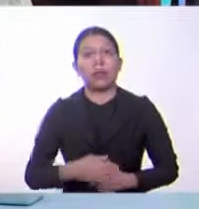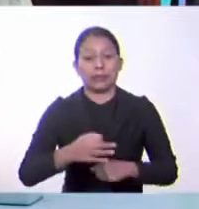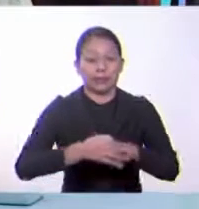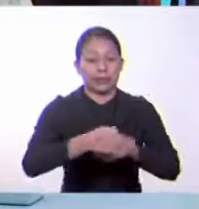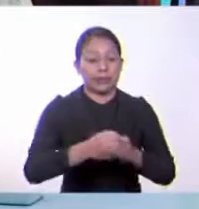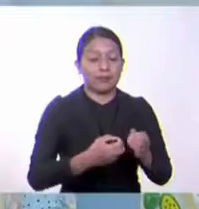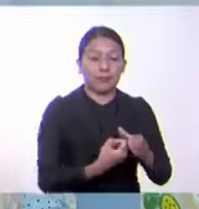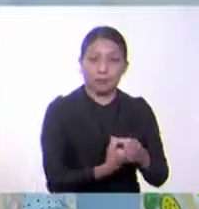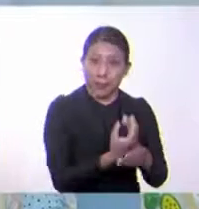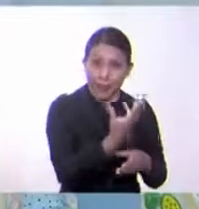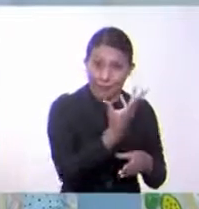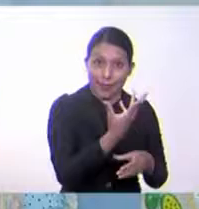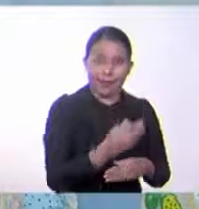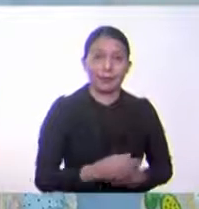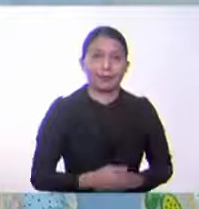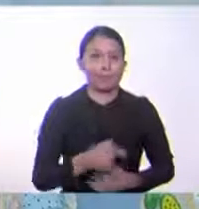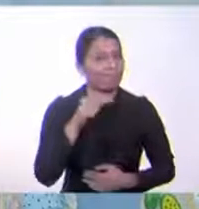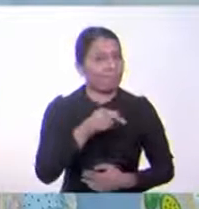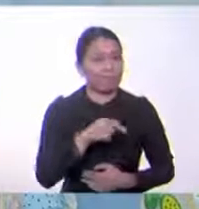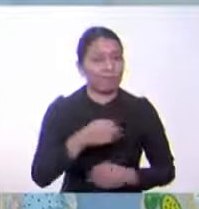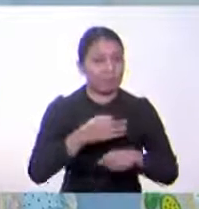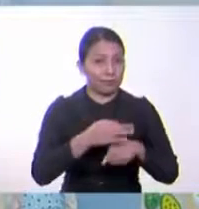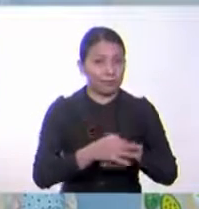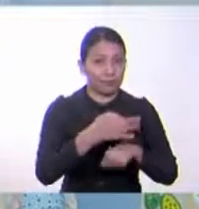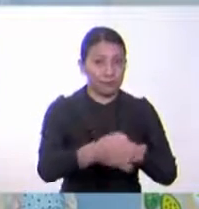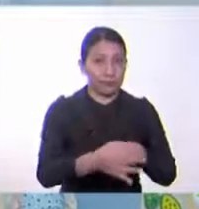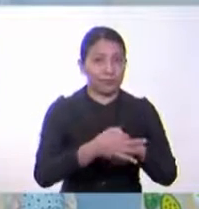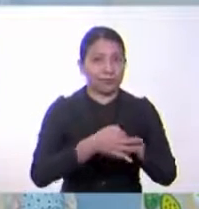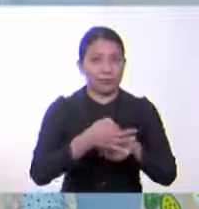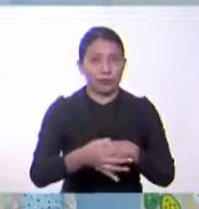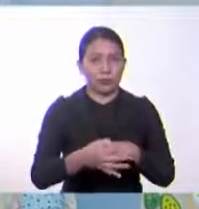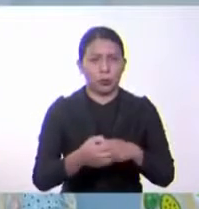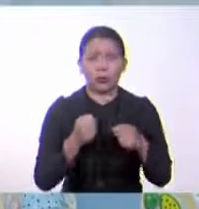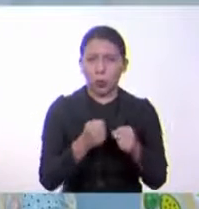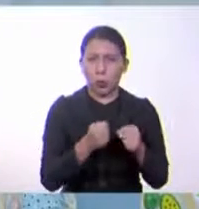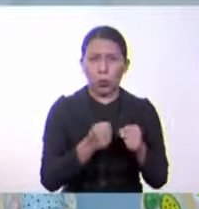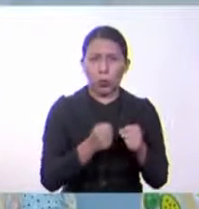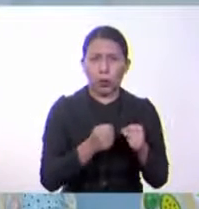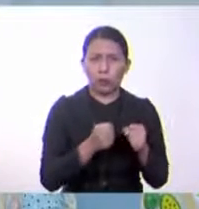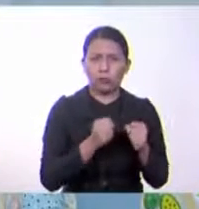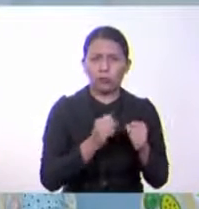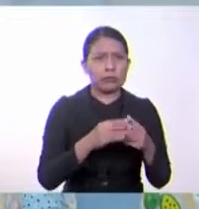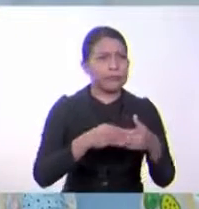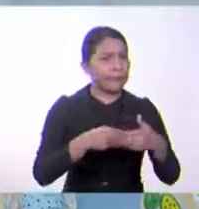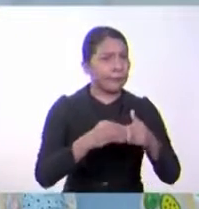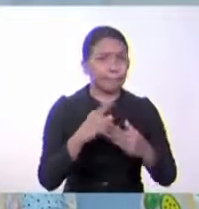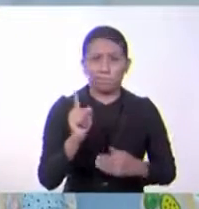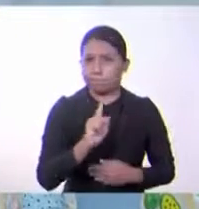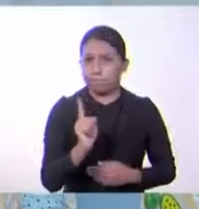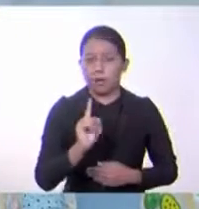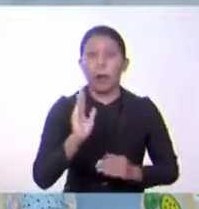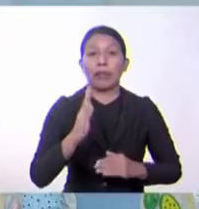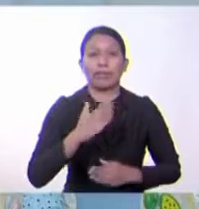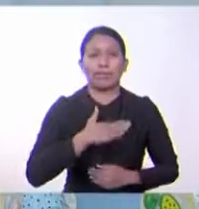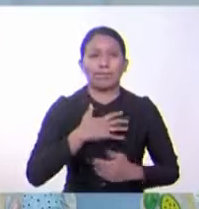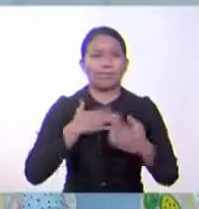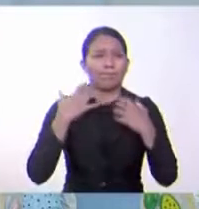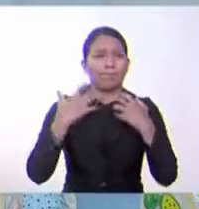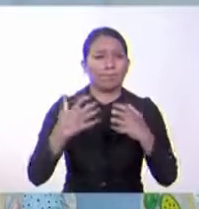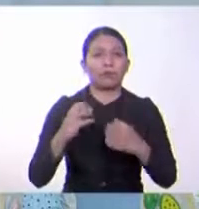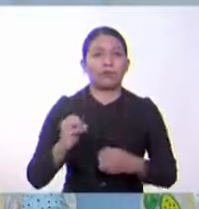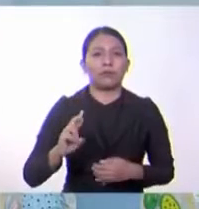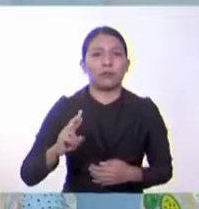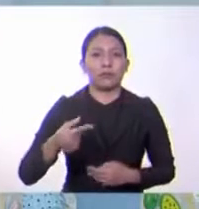células vegetales son células que son rígidas, pero que tienen más organelos de doble membrana,